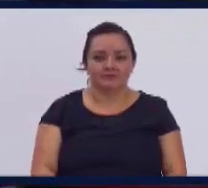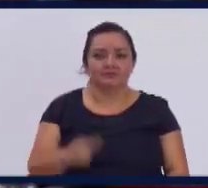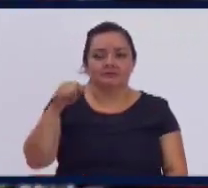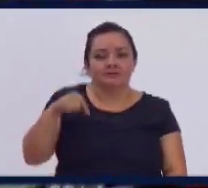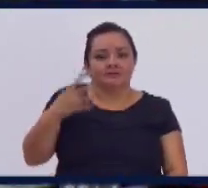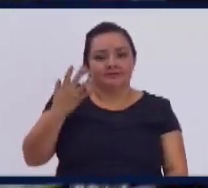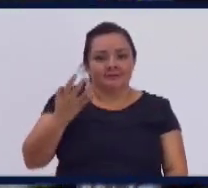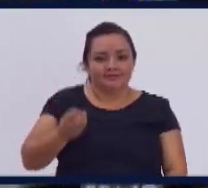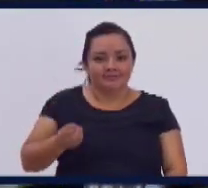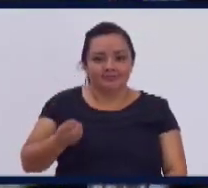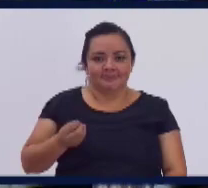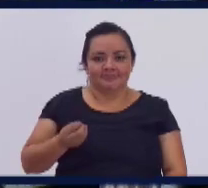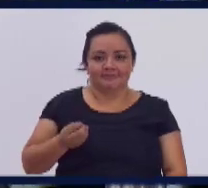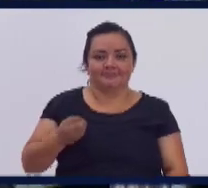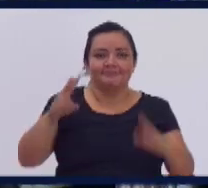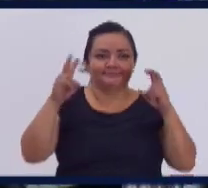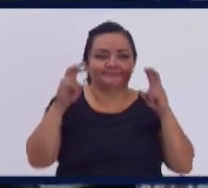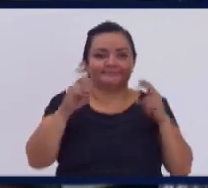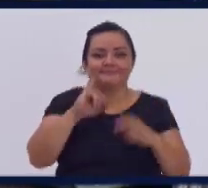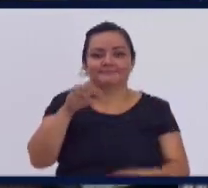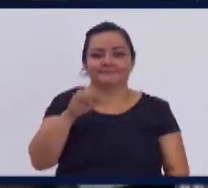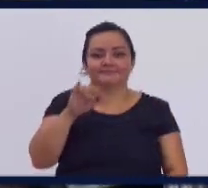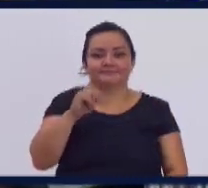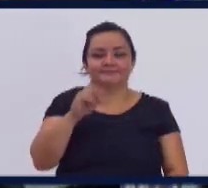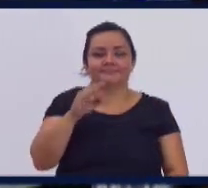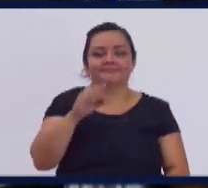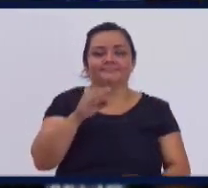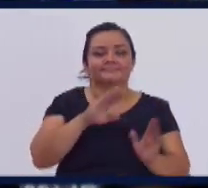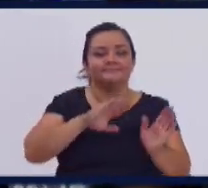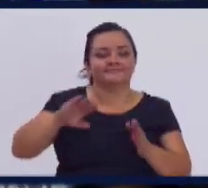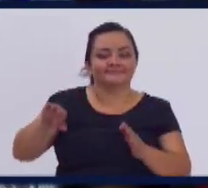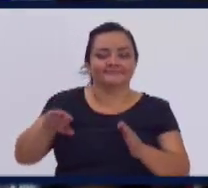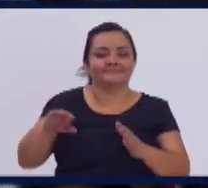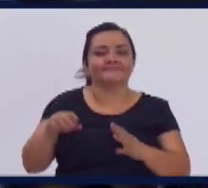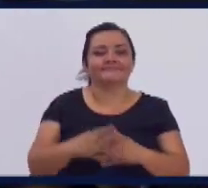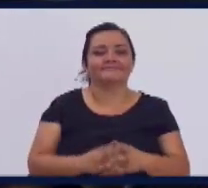día de hoy, hablando de Juan capítulo 12 y saliendo de Jeremías,